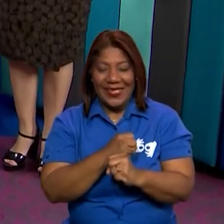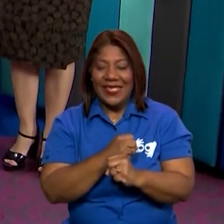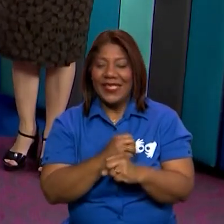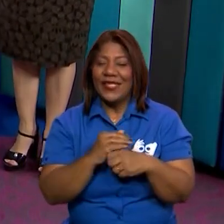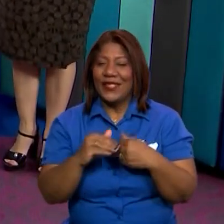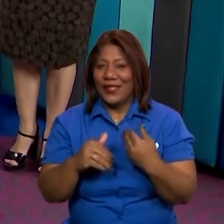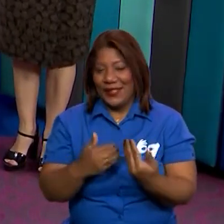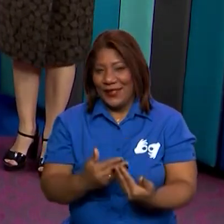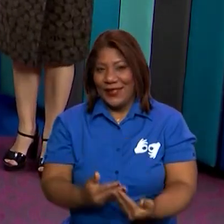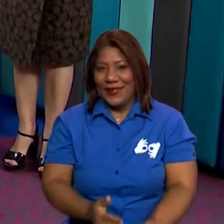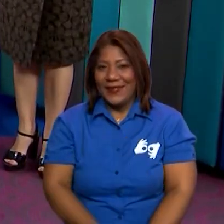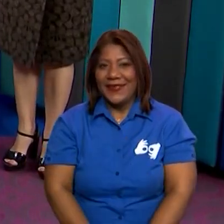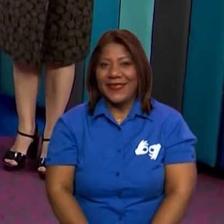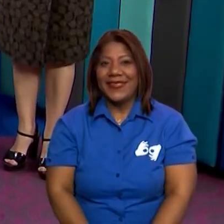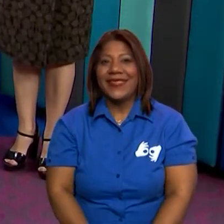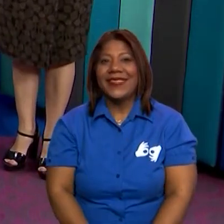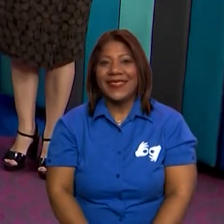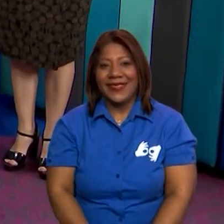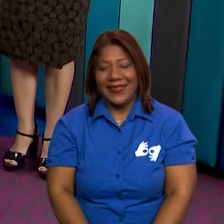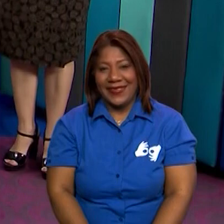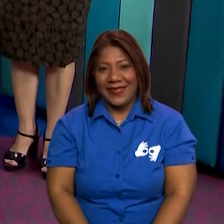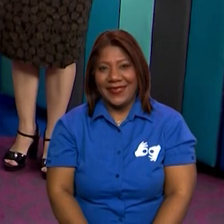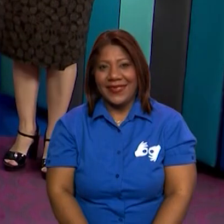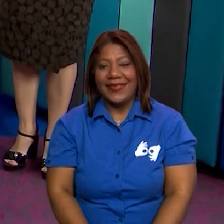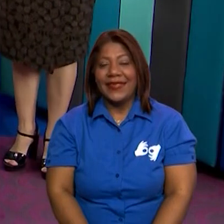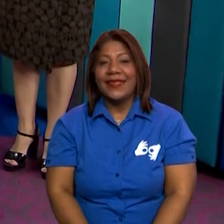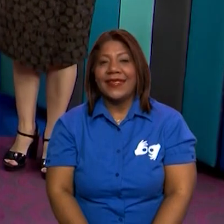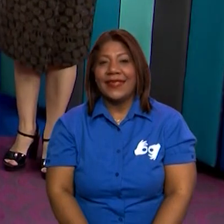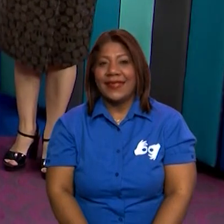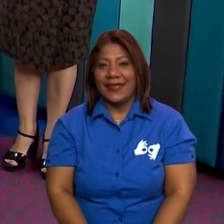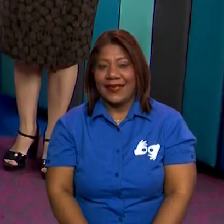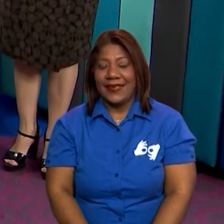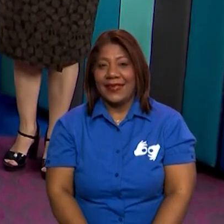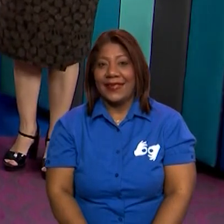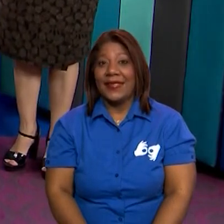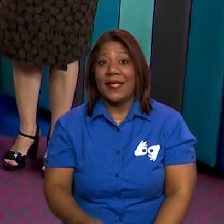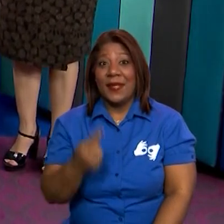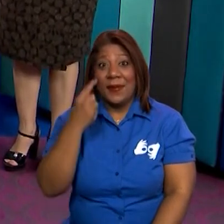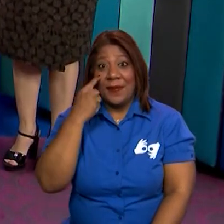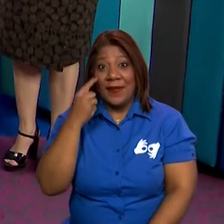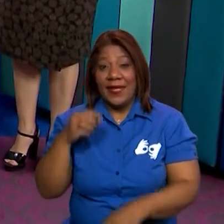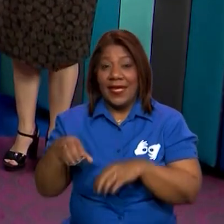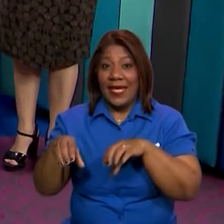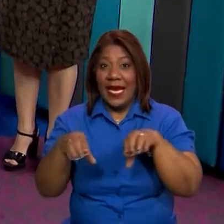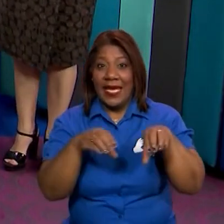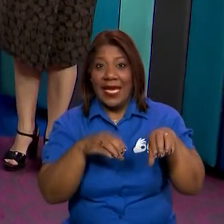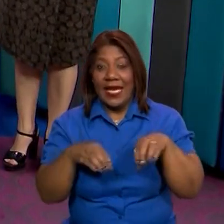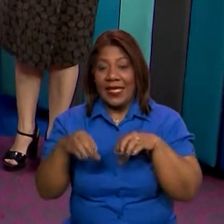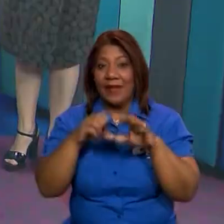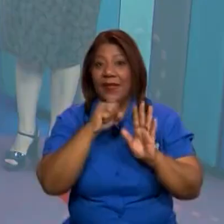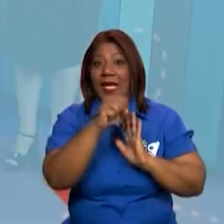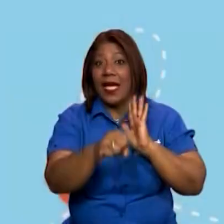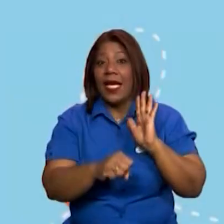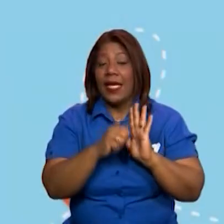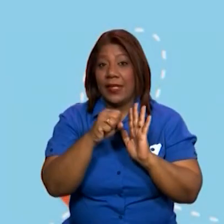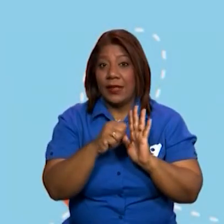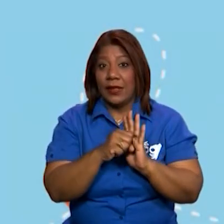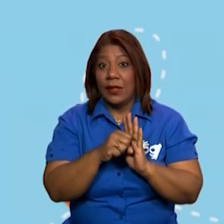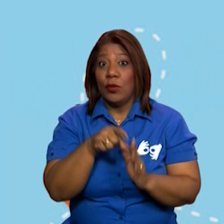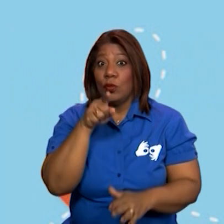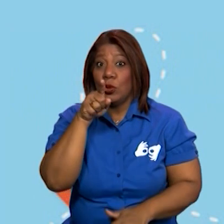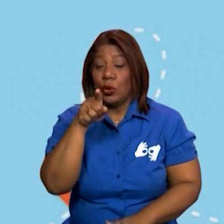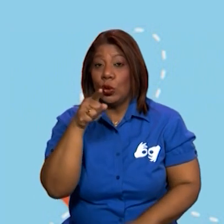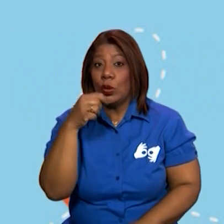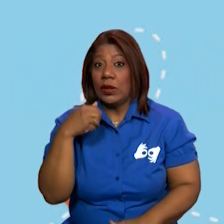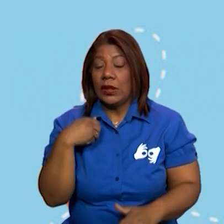tarea. Muy bien. Entonces, vamos a continuar con la actividad. El sustantivo dice: pídale al niño